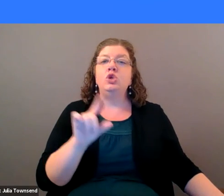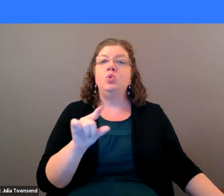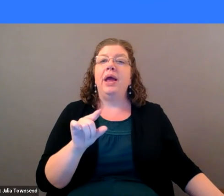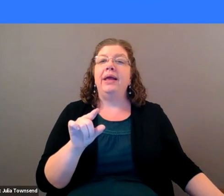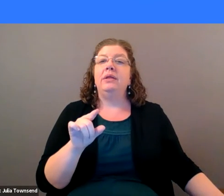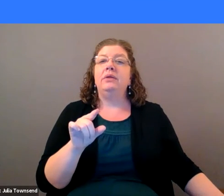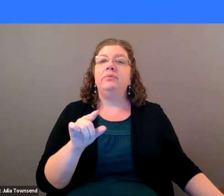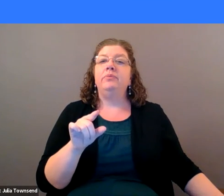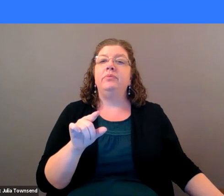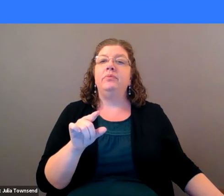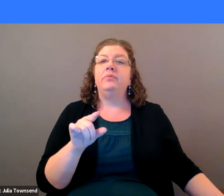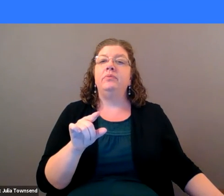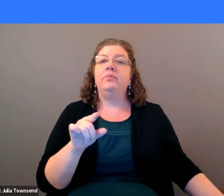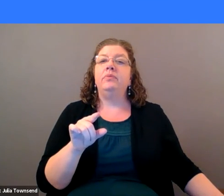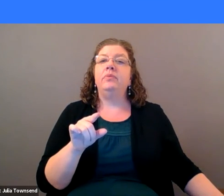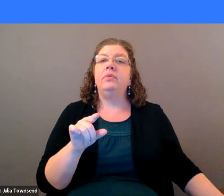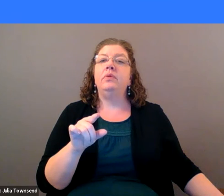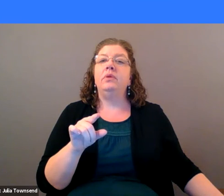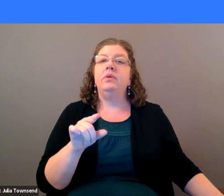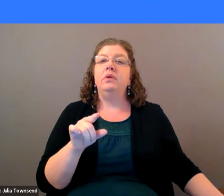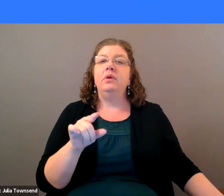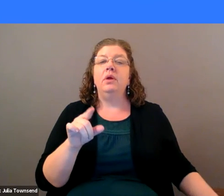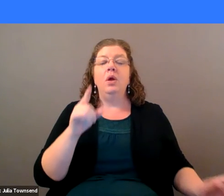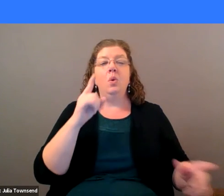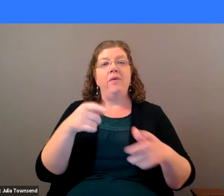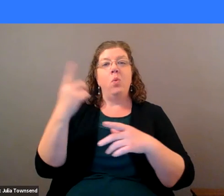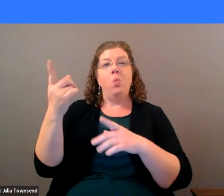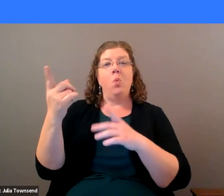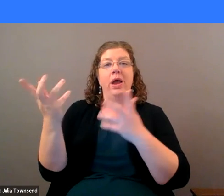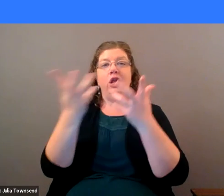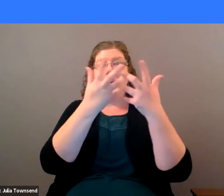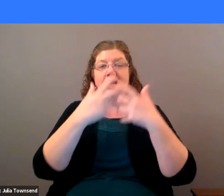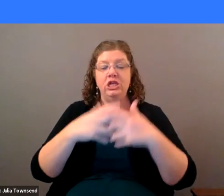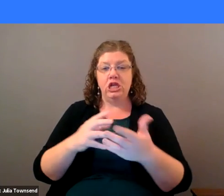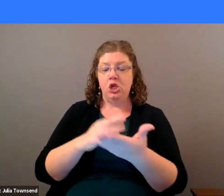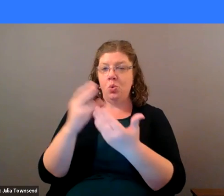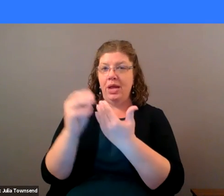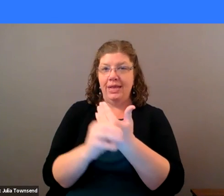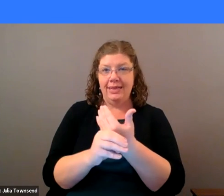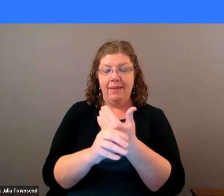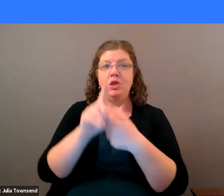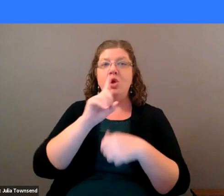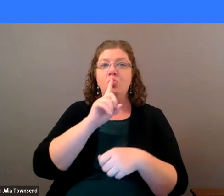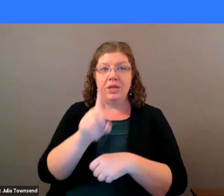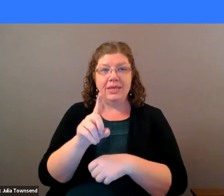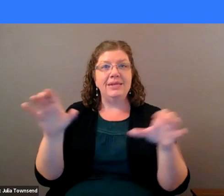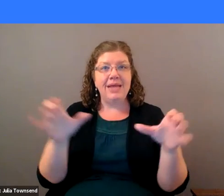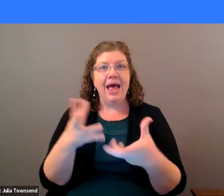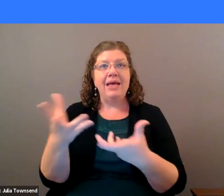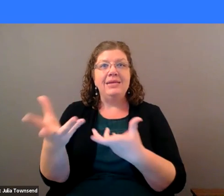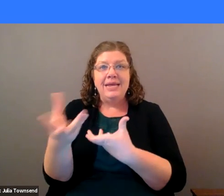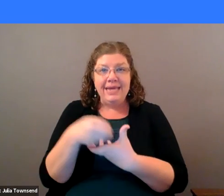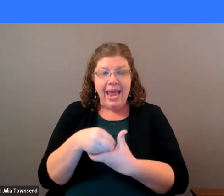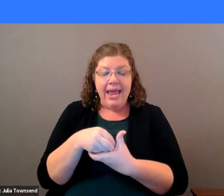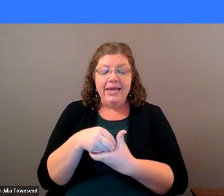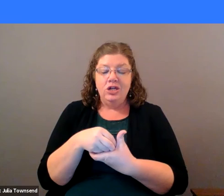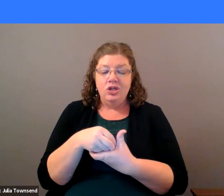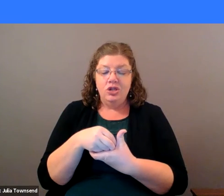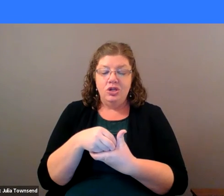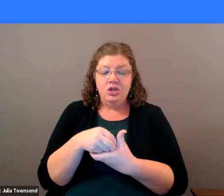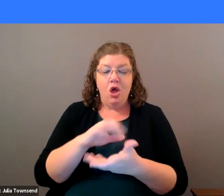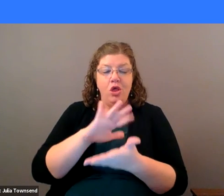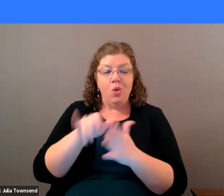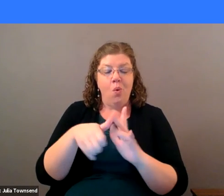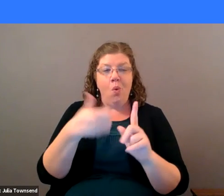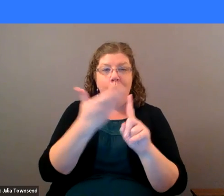bastante integral del kinder a sexto grado. Queremos tener un plan de estudios en donde todo el estudiante